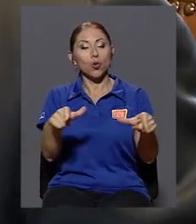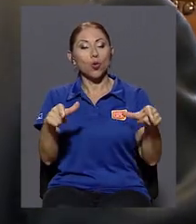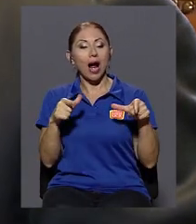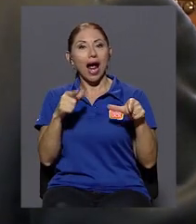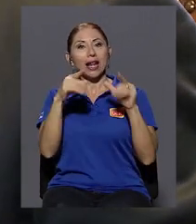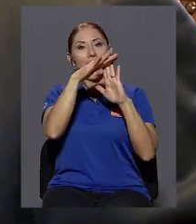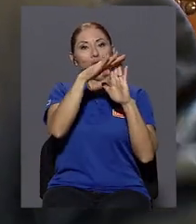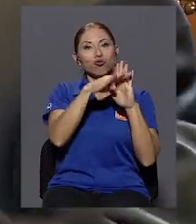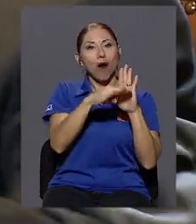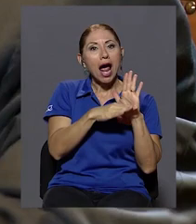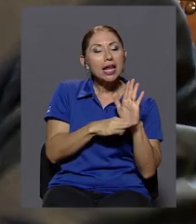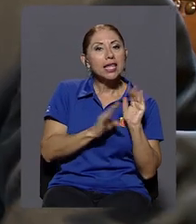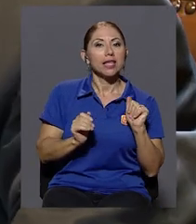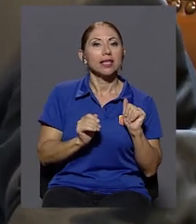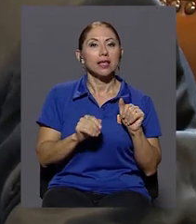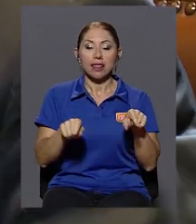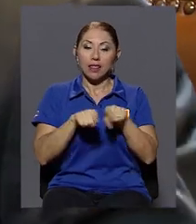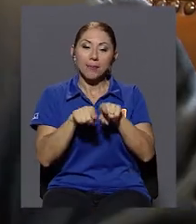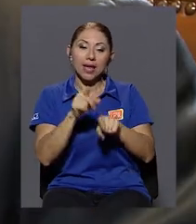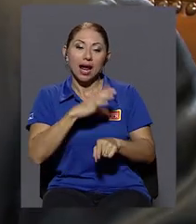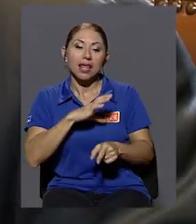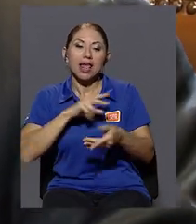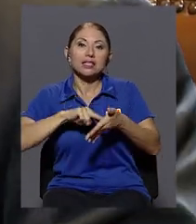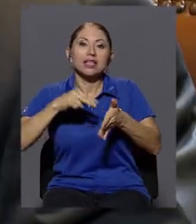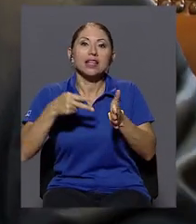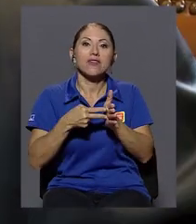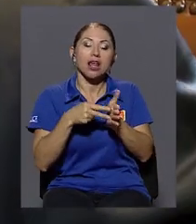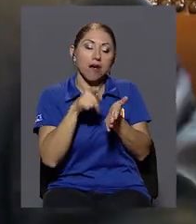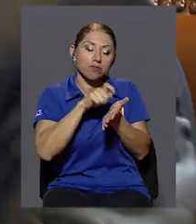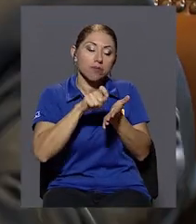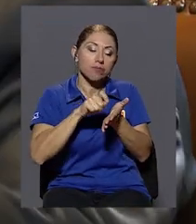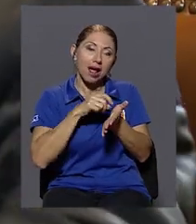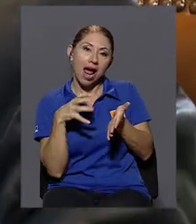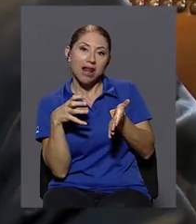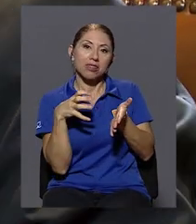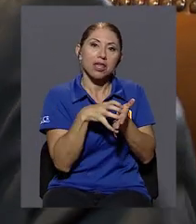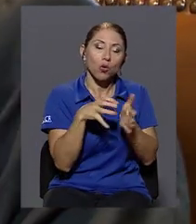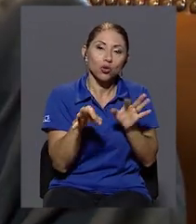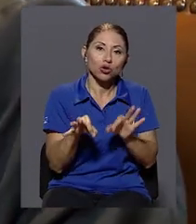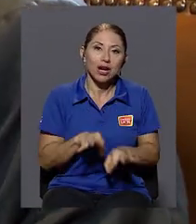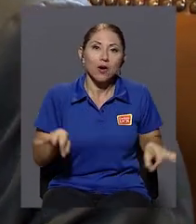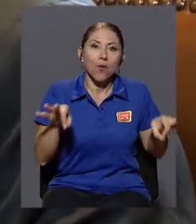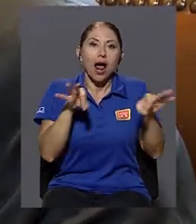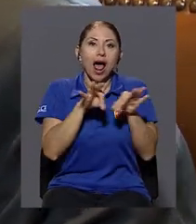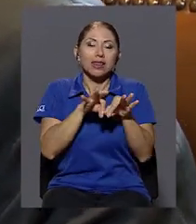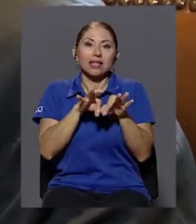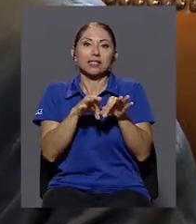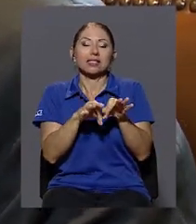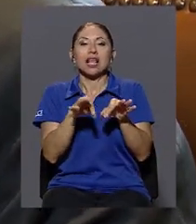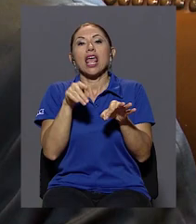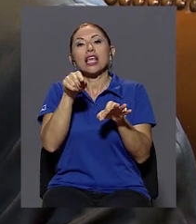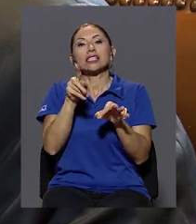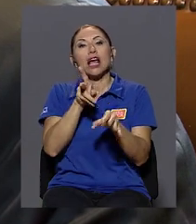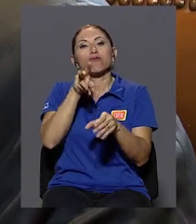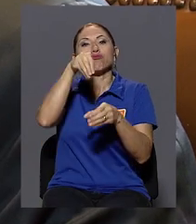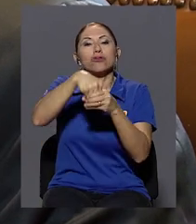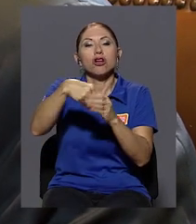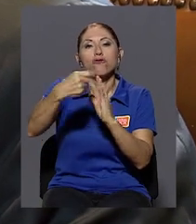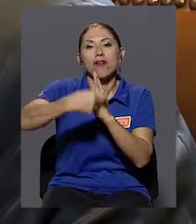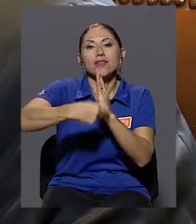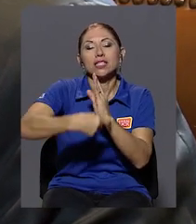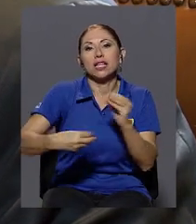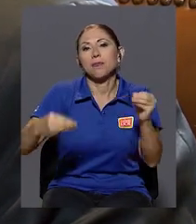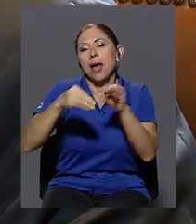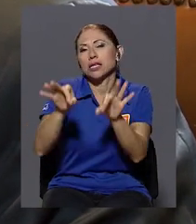ranking, es producir artículos científicos irrelevantes, pero que están en las revistas mejor